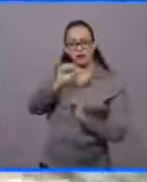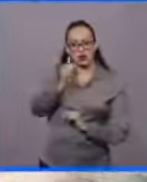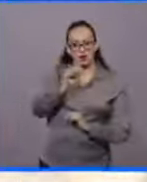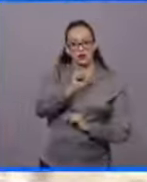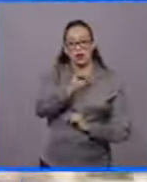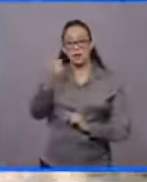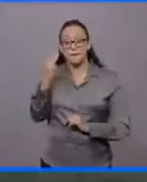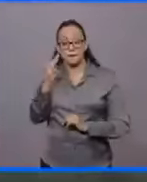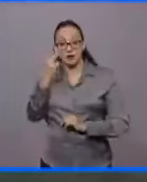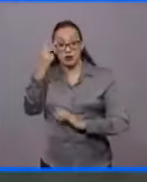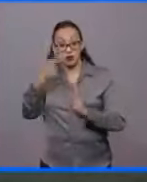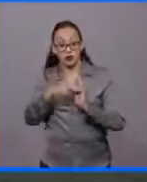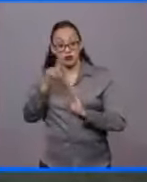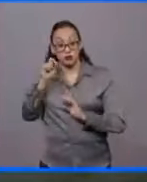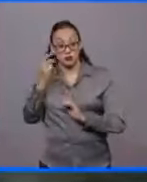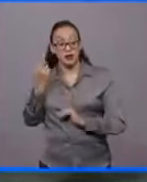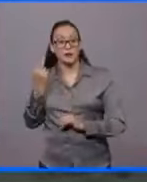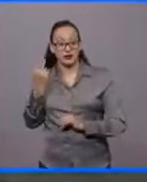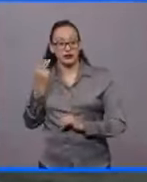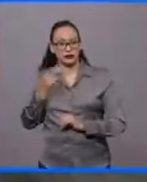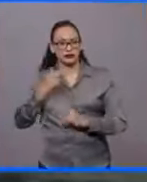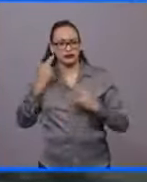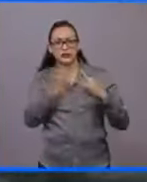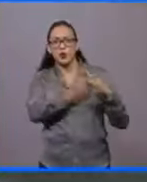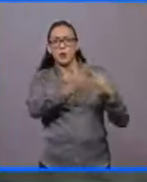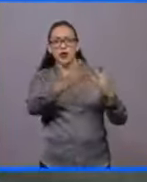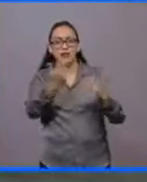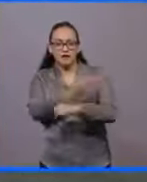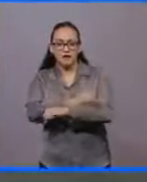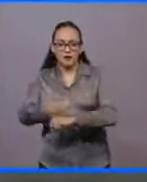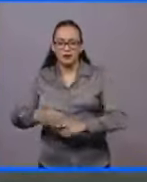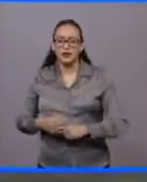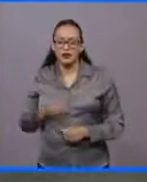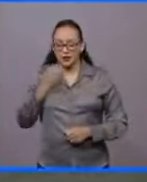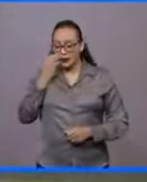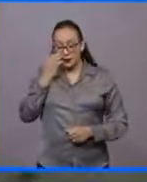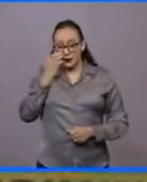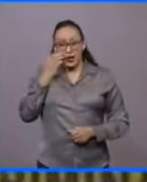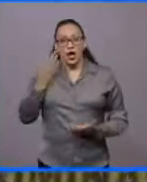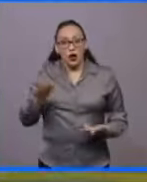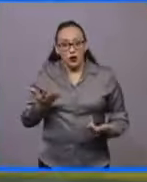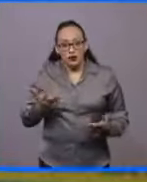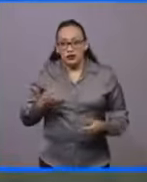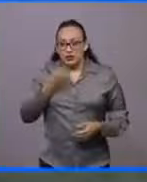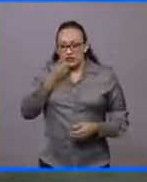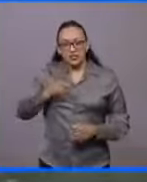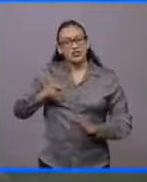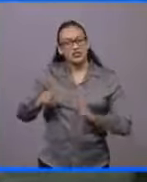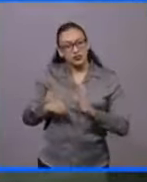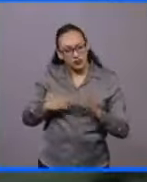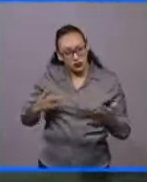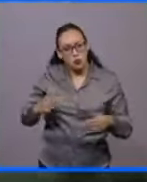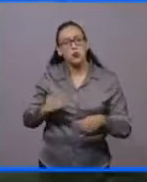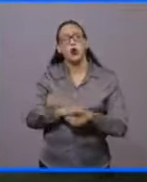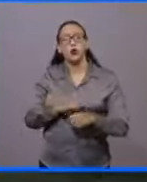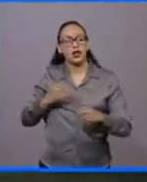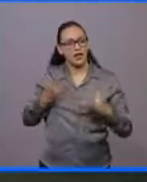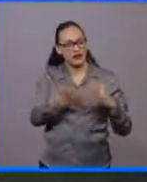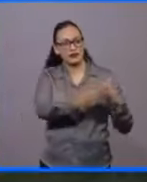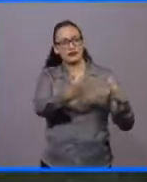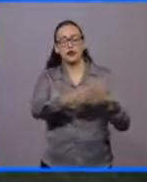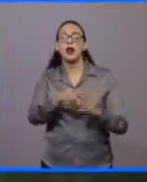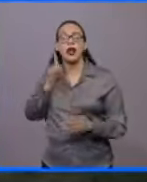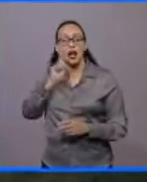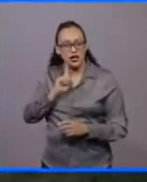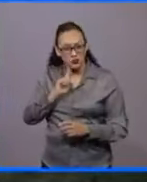2011 y mayo de 2025. El informe Desaparecer otra vez, violencias y afectaciones que enfrentan